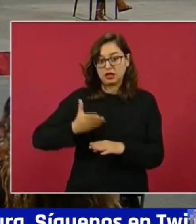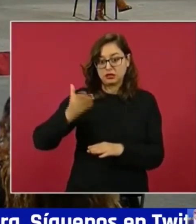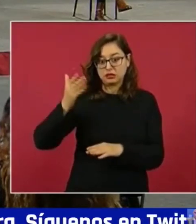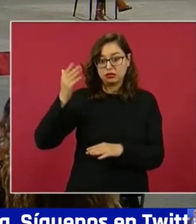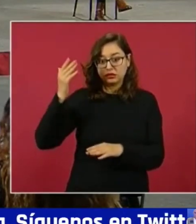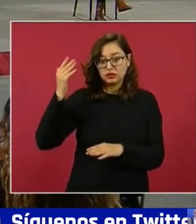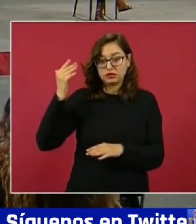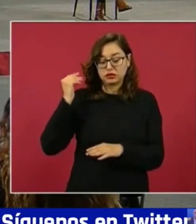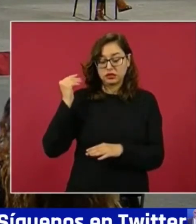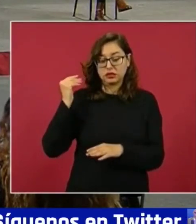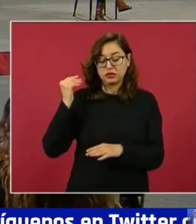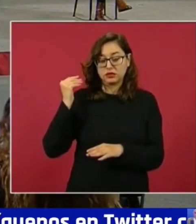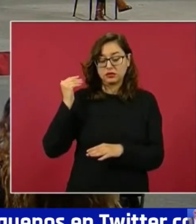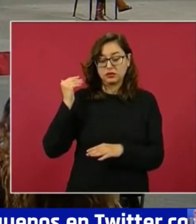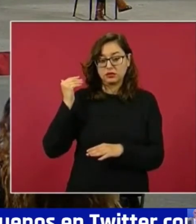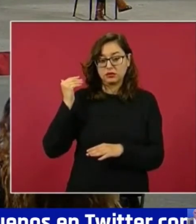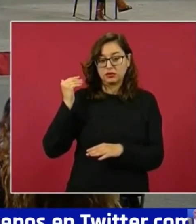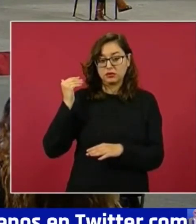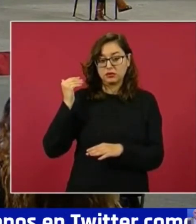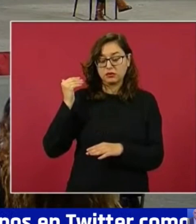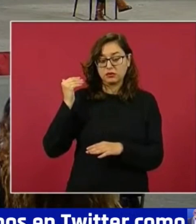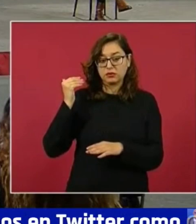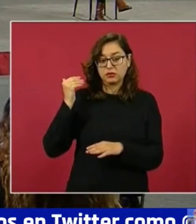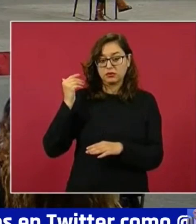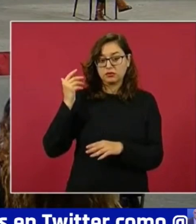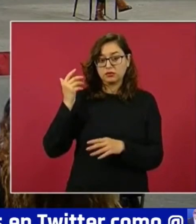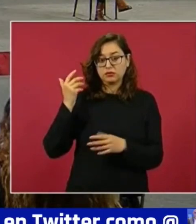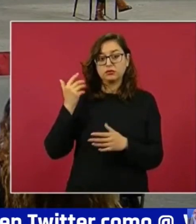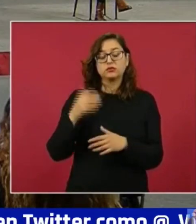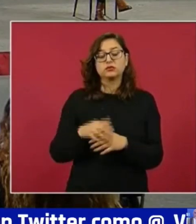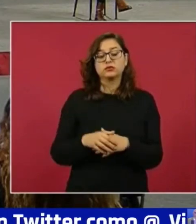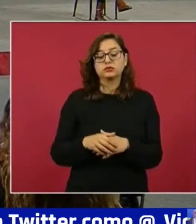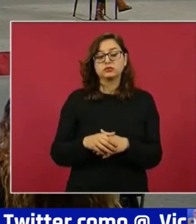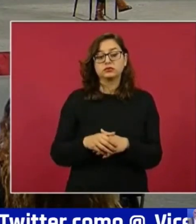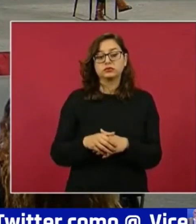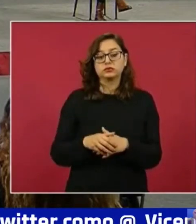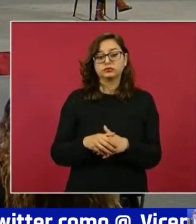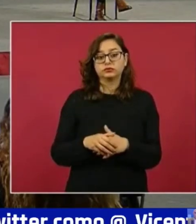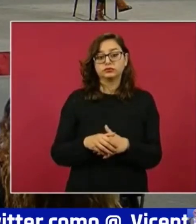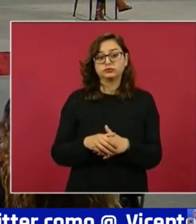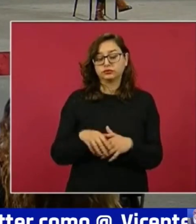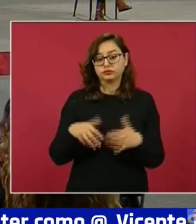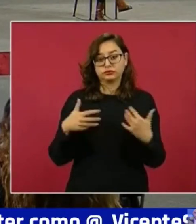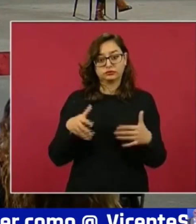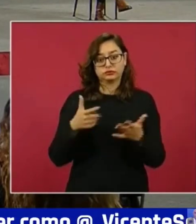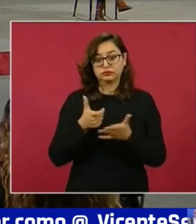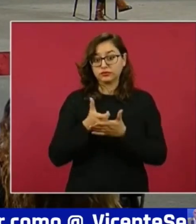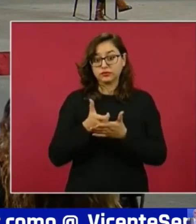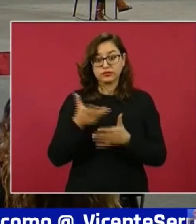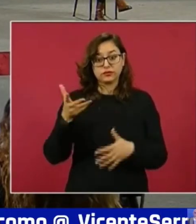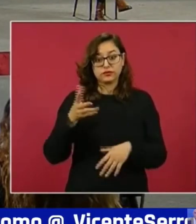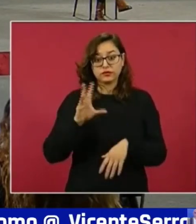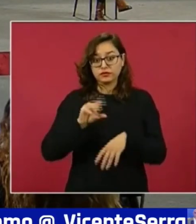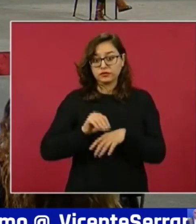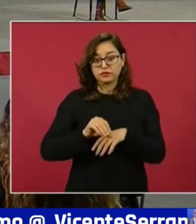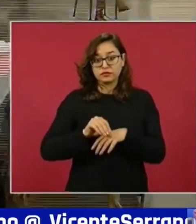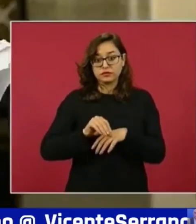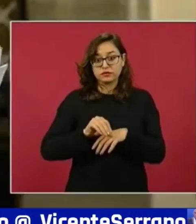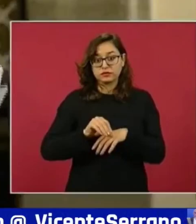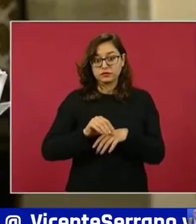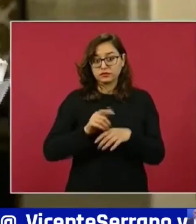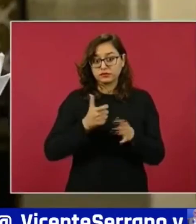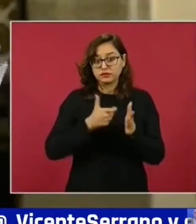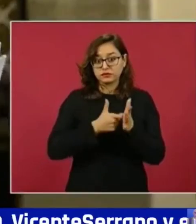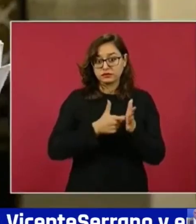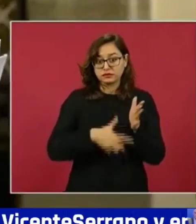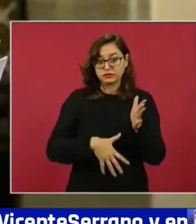¿no? Más de lo que les costó a Kansas City la concesión. Entonces yo quisiera saber,